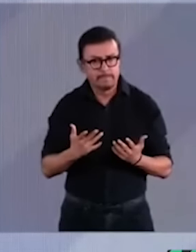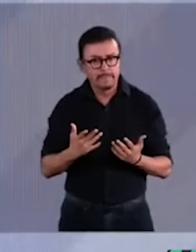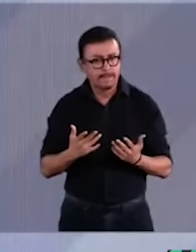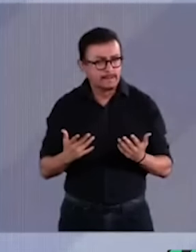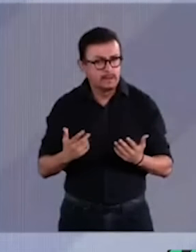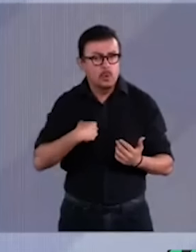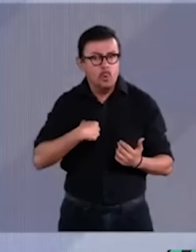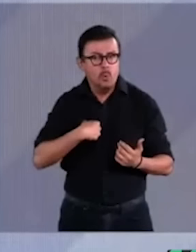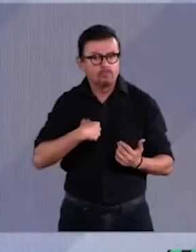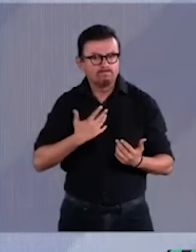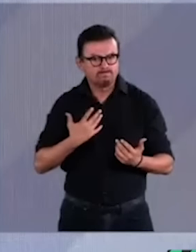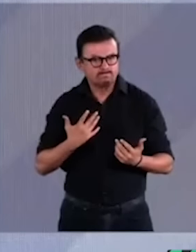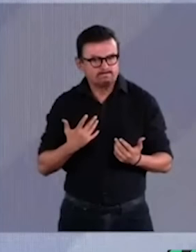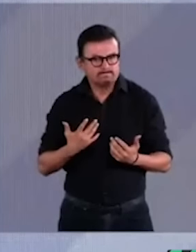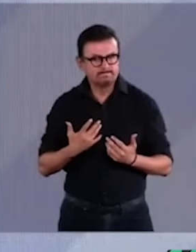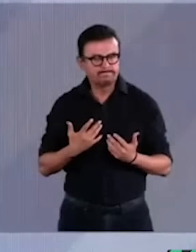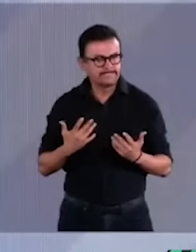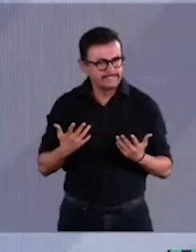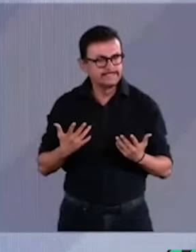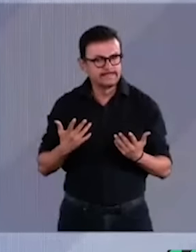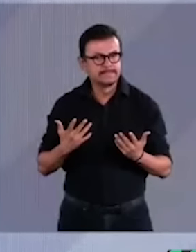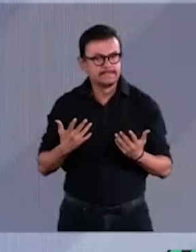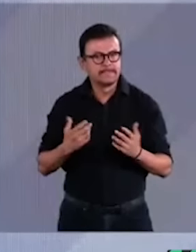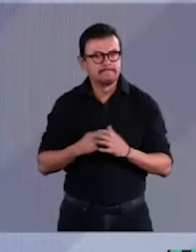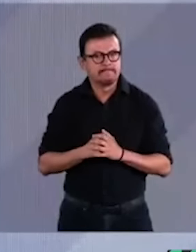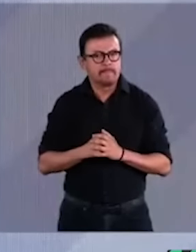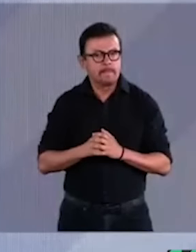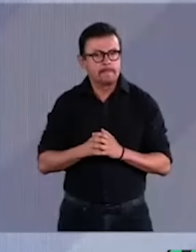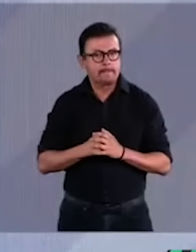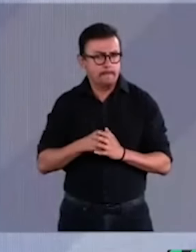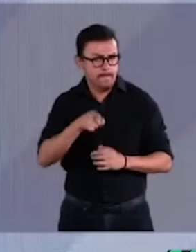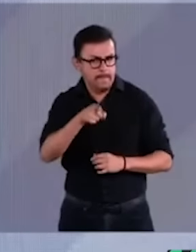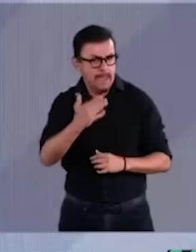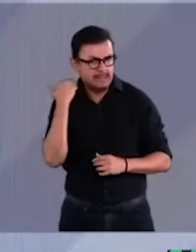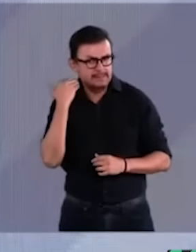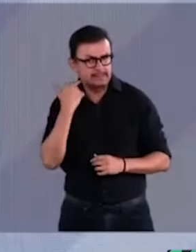gaseado a policías en la Ciudad de México. Ahora lo muestro.